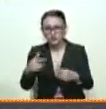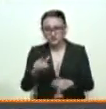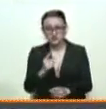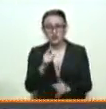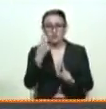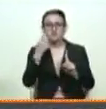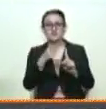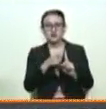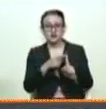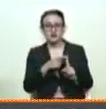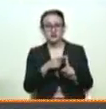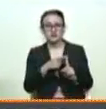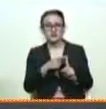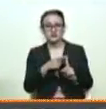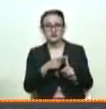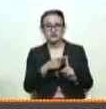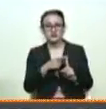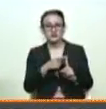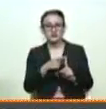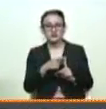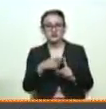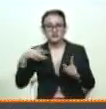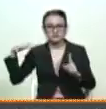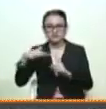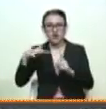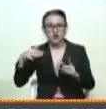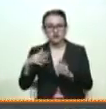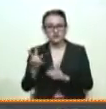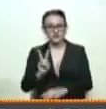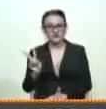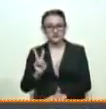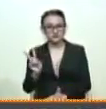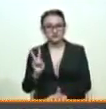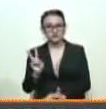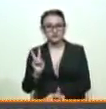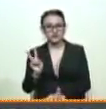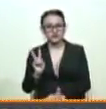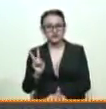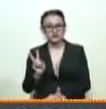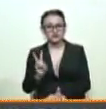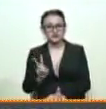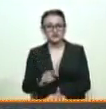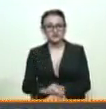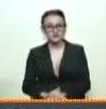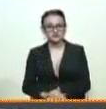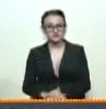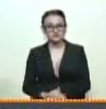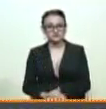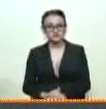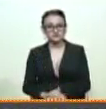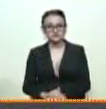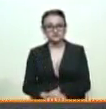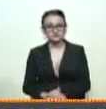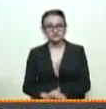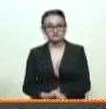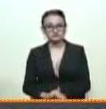una consecuencia de una agresión contra Venezuela que,